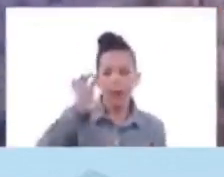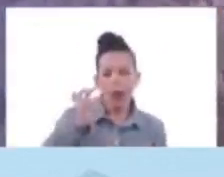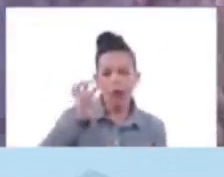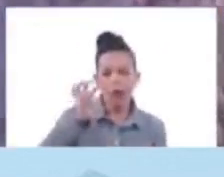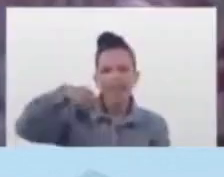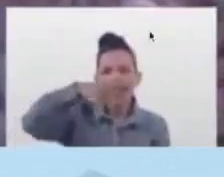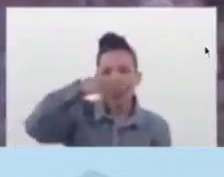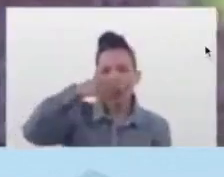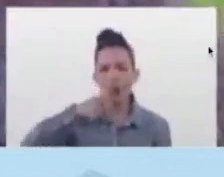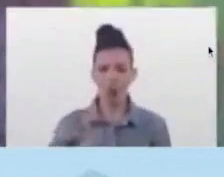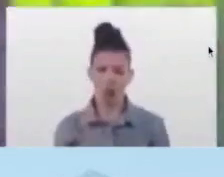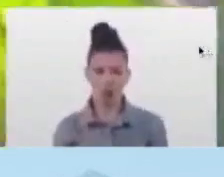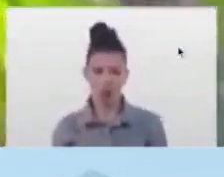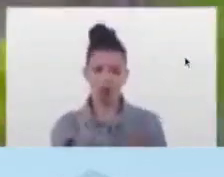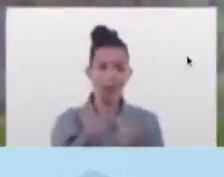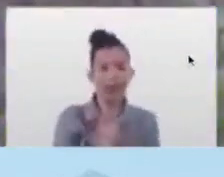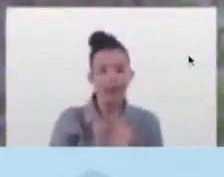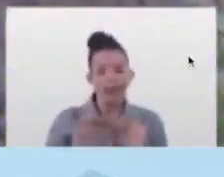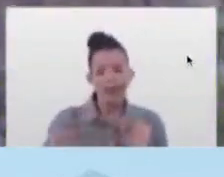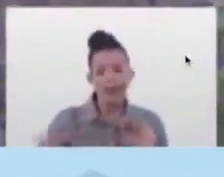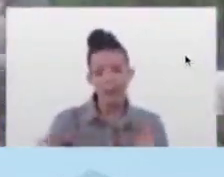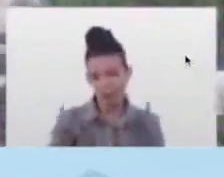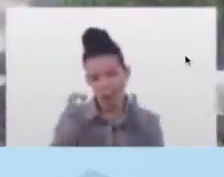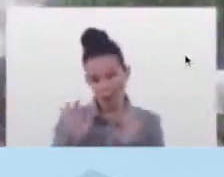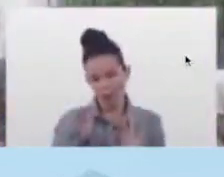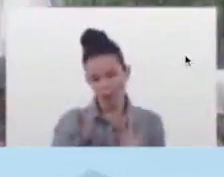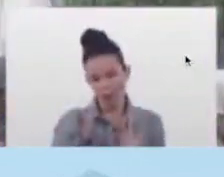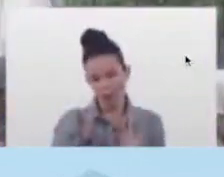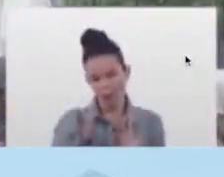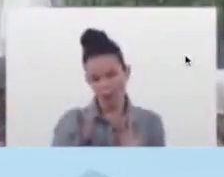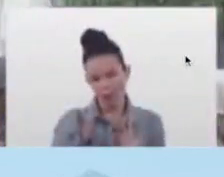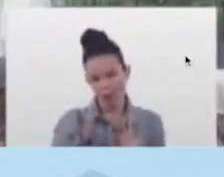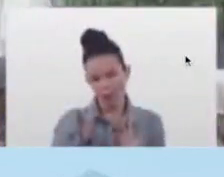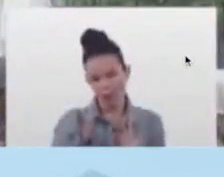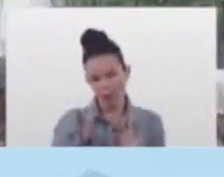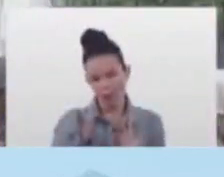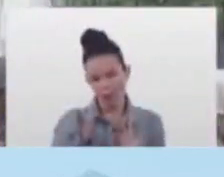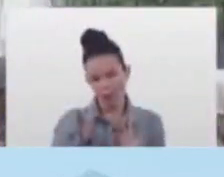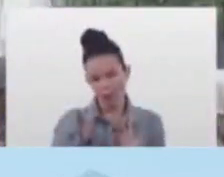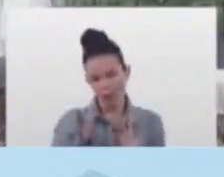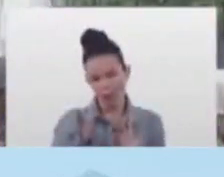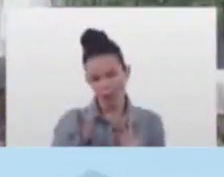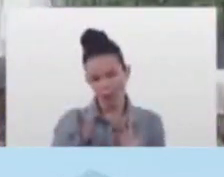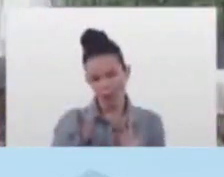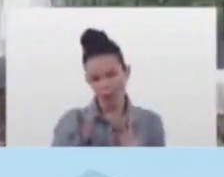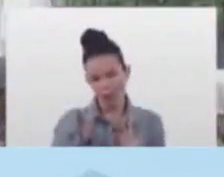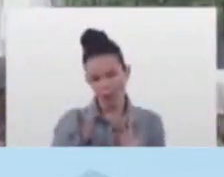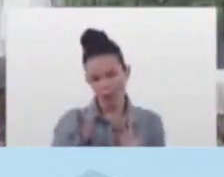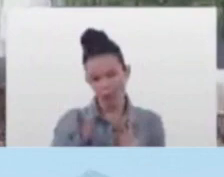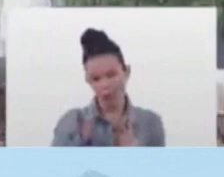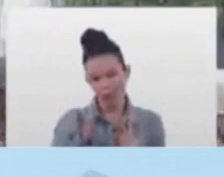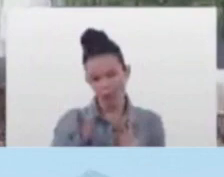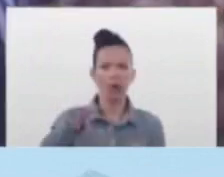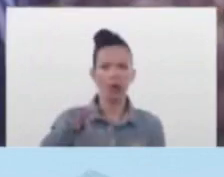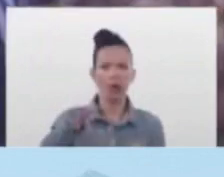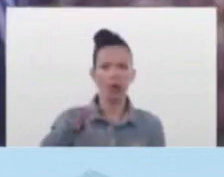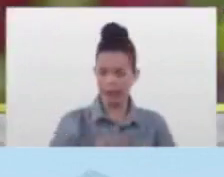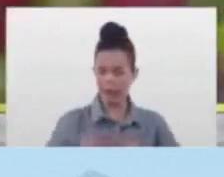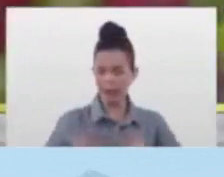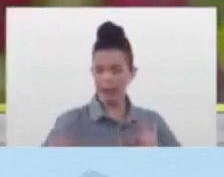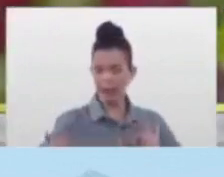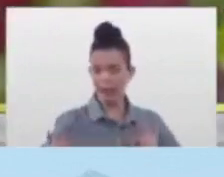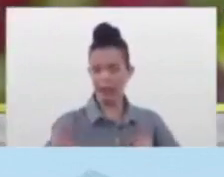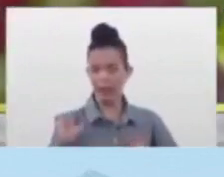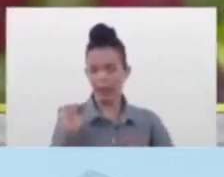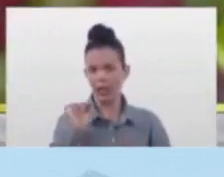y el dulzor característico propio de las montañas del territorio. ¿Ve lo que yo te digo? Escucha cuántas cosas tiene el café de la bodega.